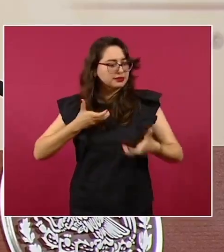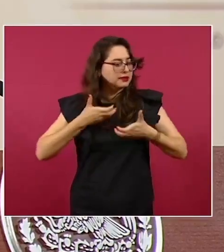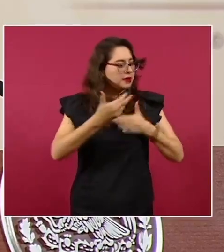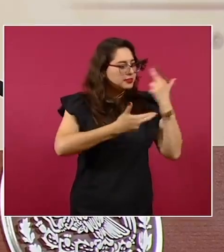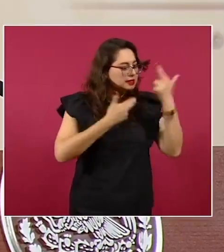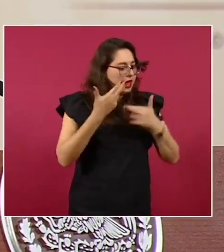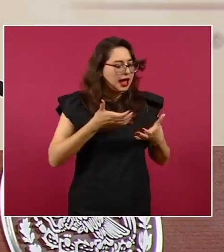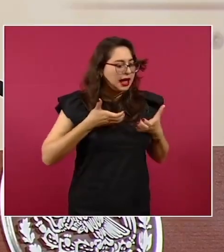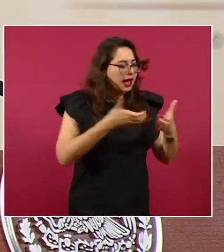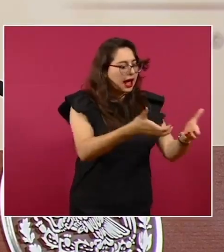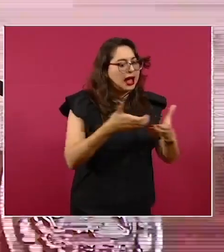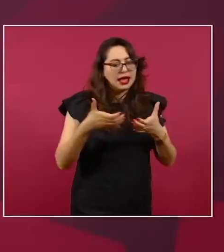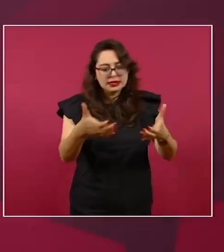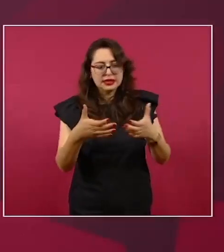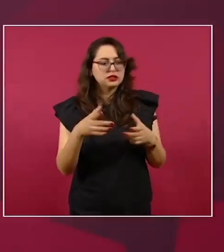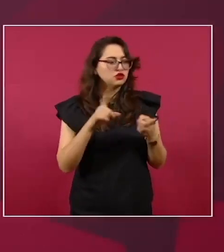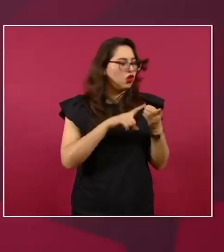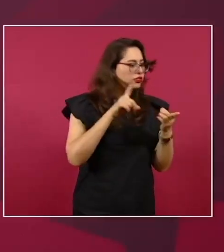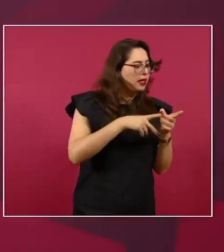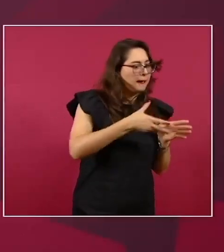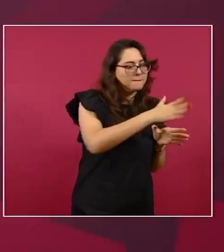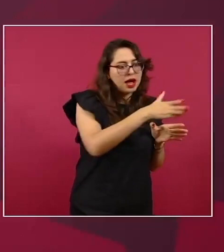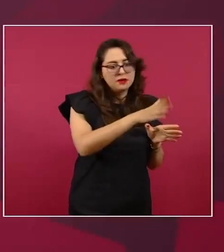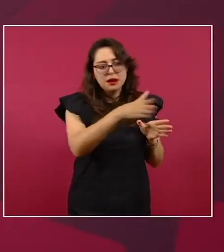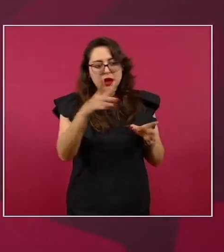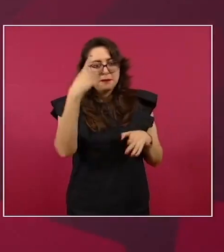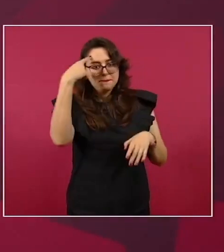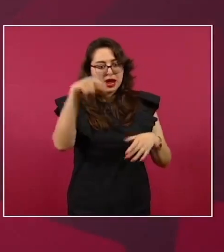trabajando en todo lo preventivo, pero